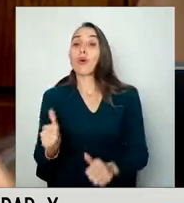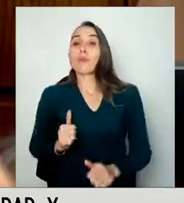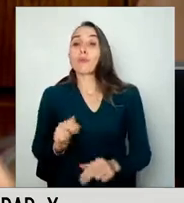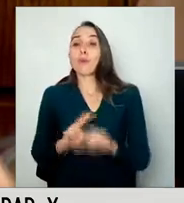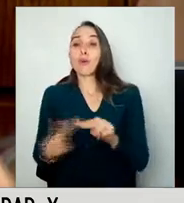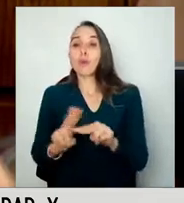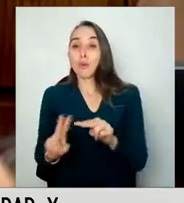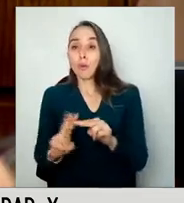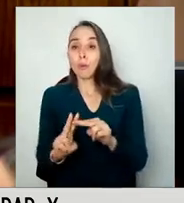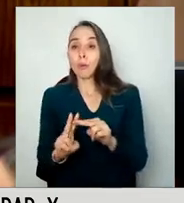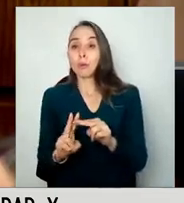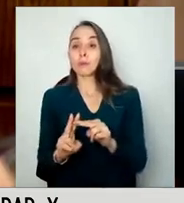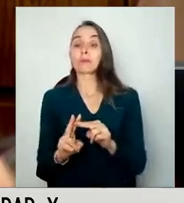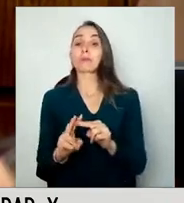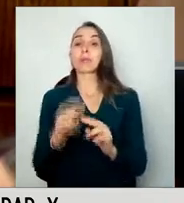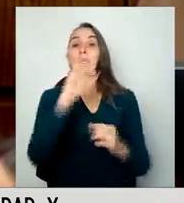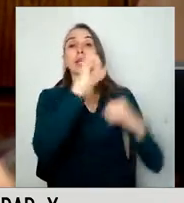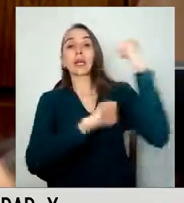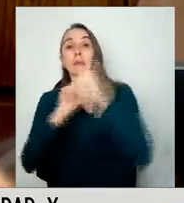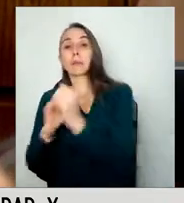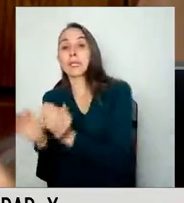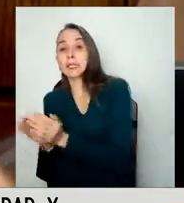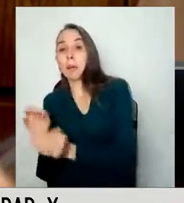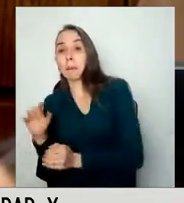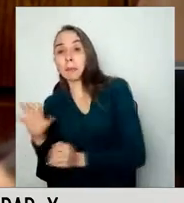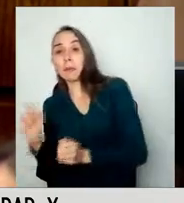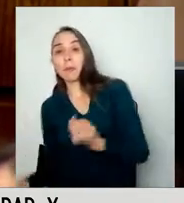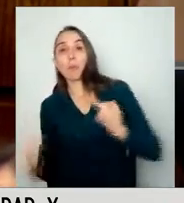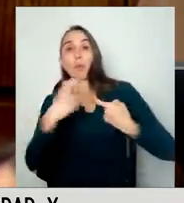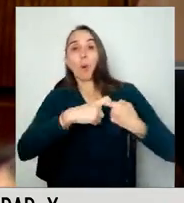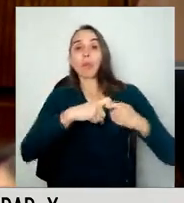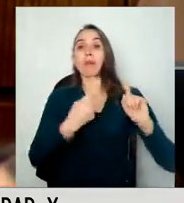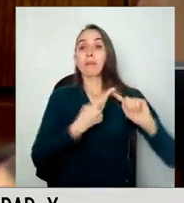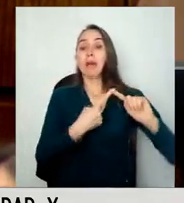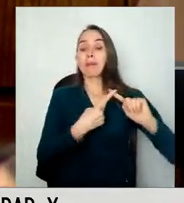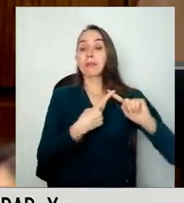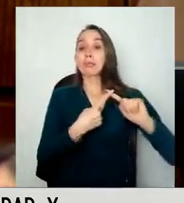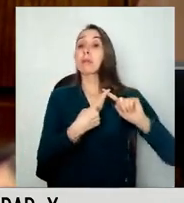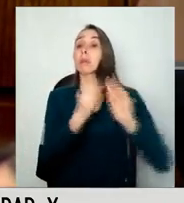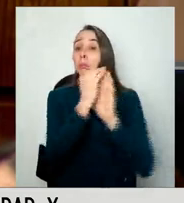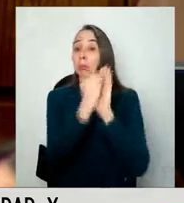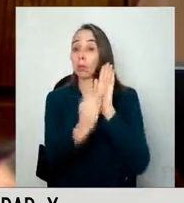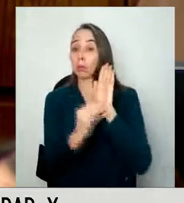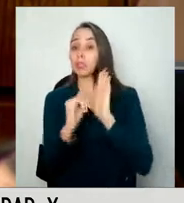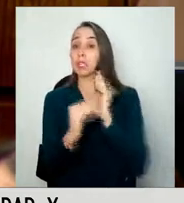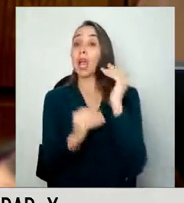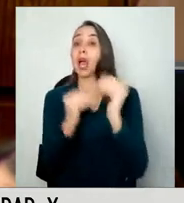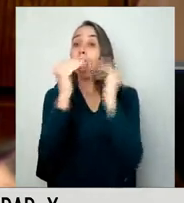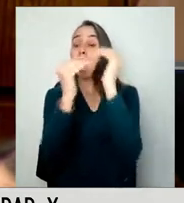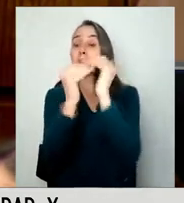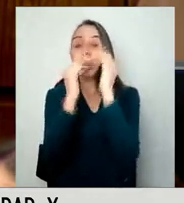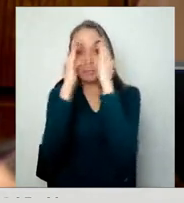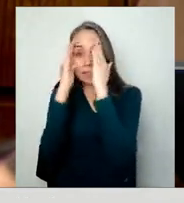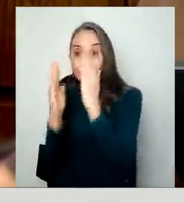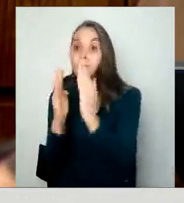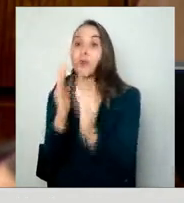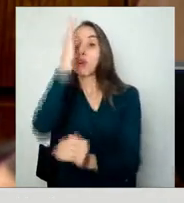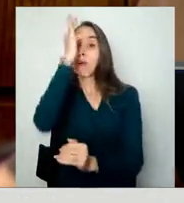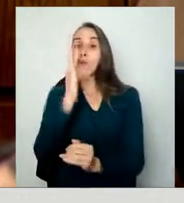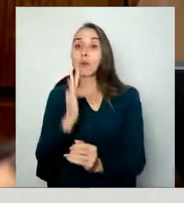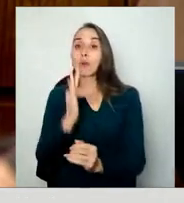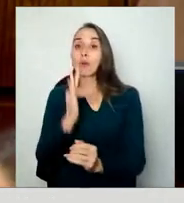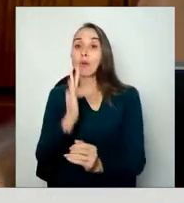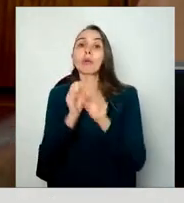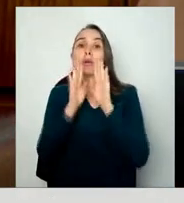efectiva de las empresas de menor tamaño claramente representa un avance su enfoque en la probidad la transparencia la